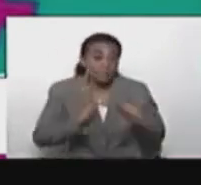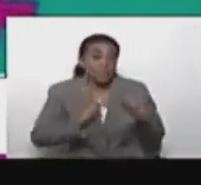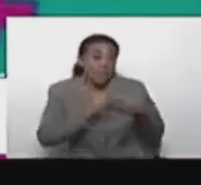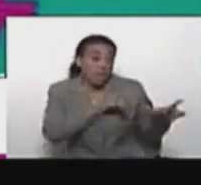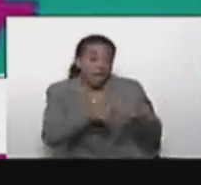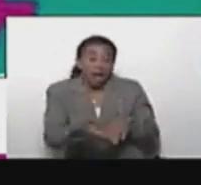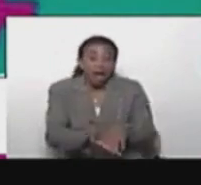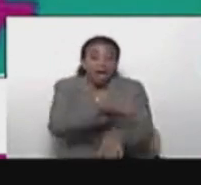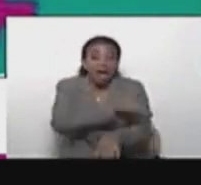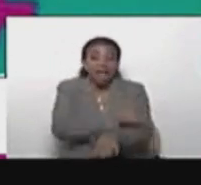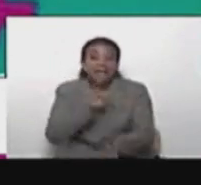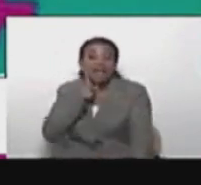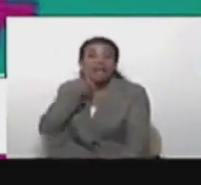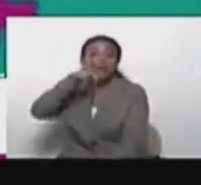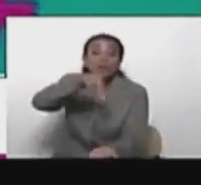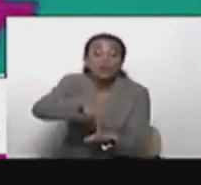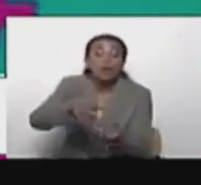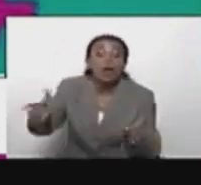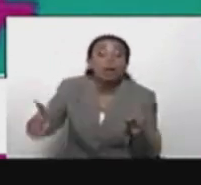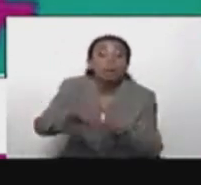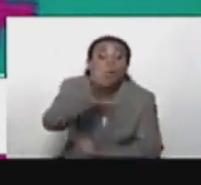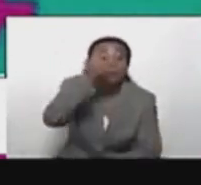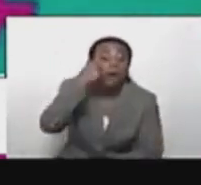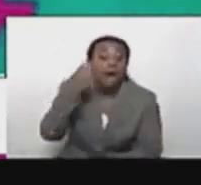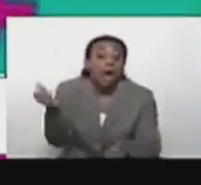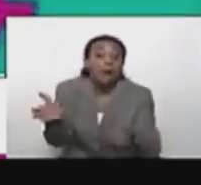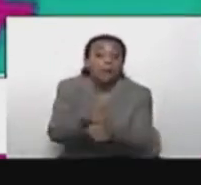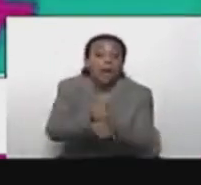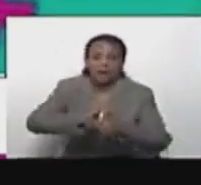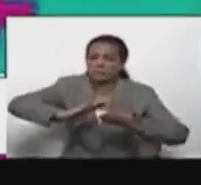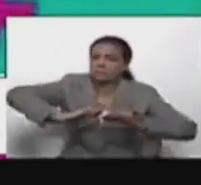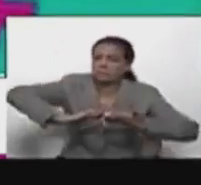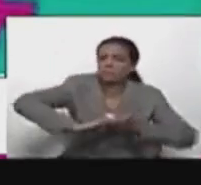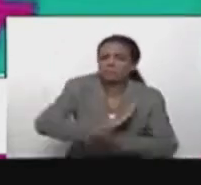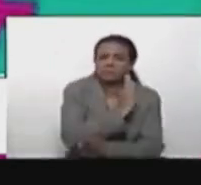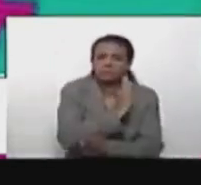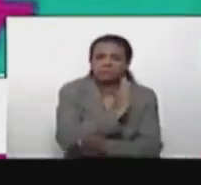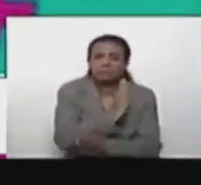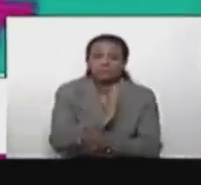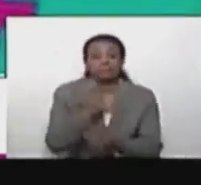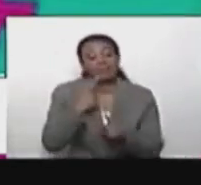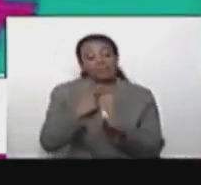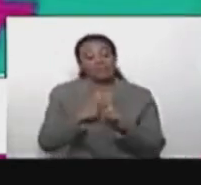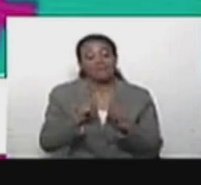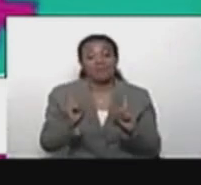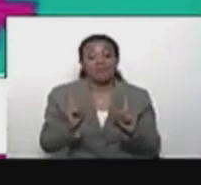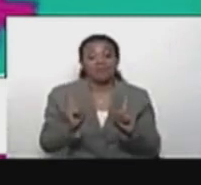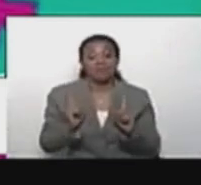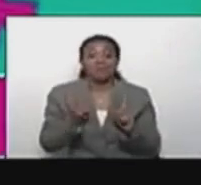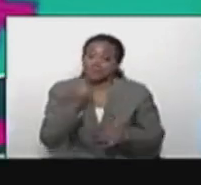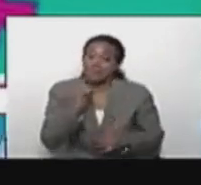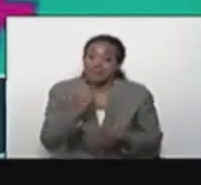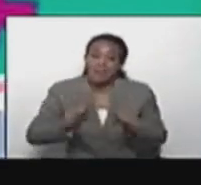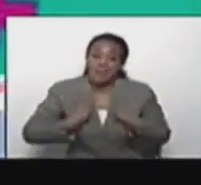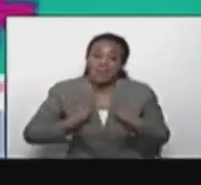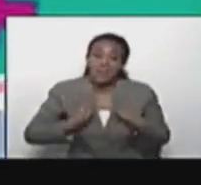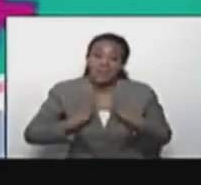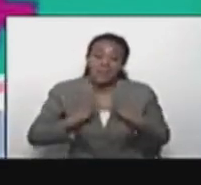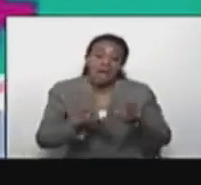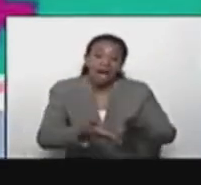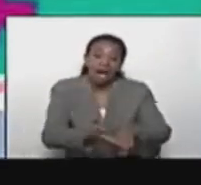que ellos llegaron a descubrirnos y a arrasarnos. Pero nosotros existíamos. ¿Quién descubrió a